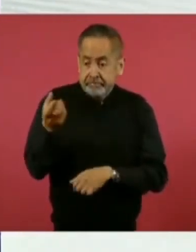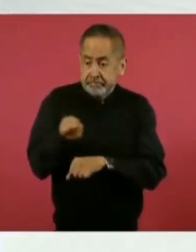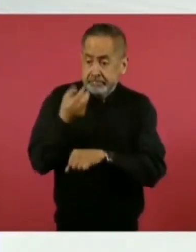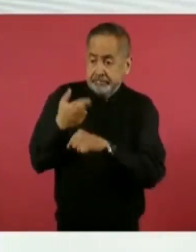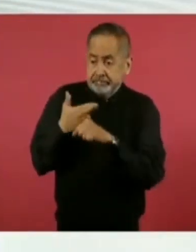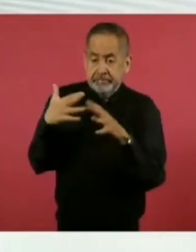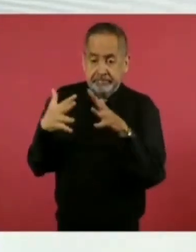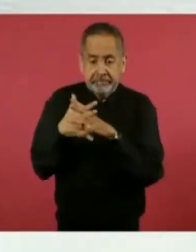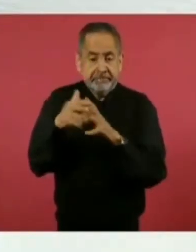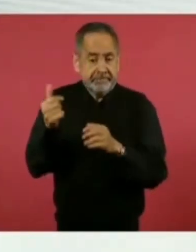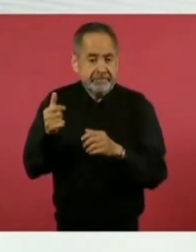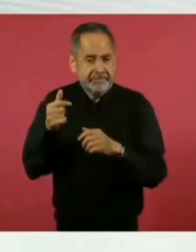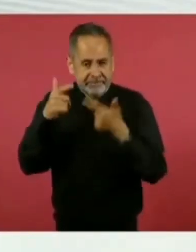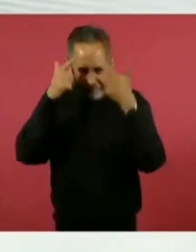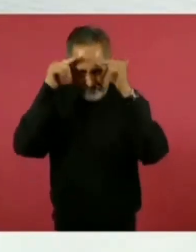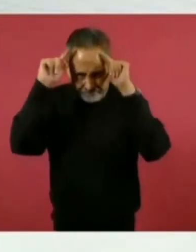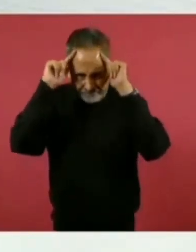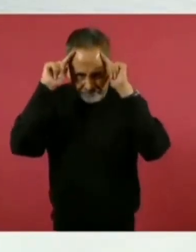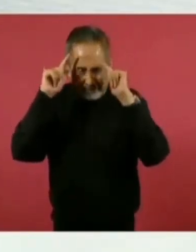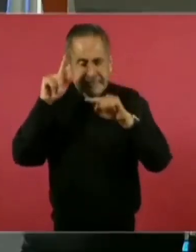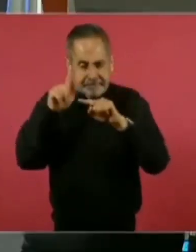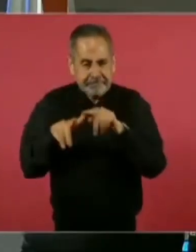Marina pasó a ser